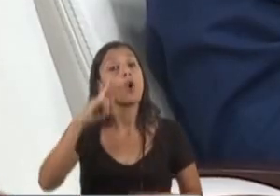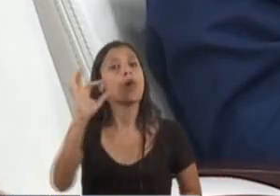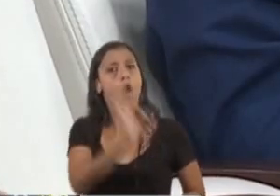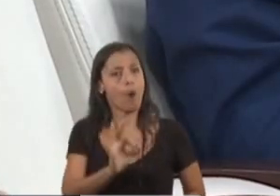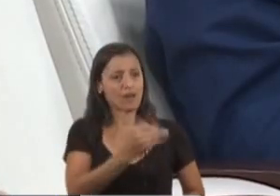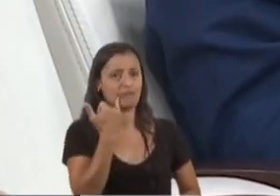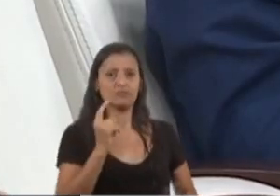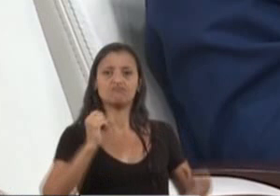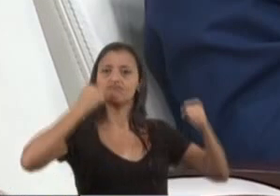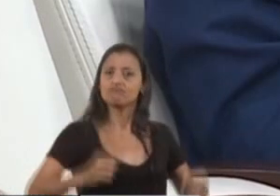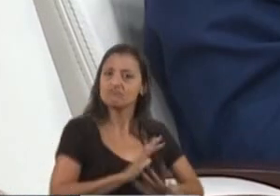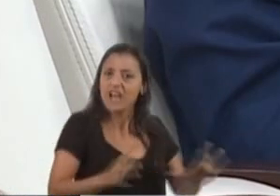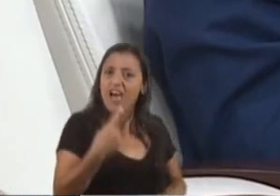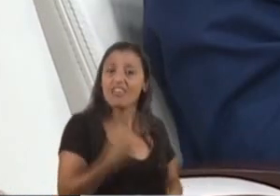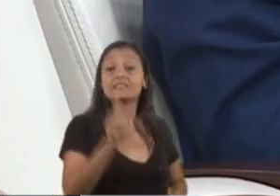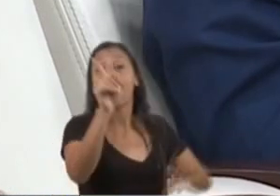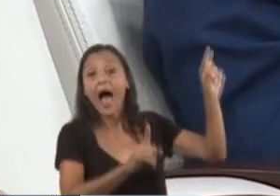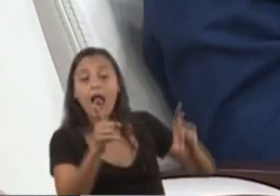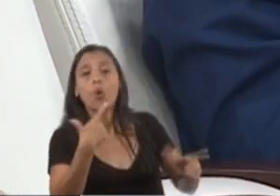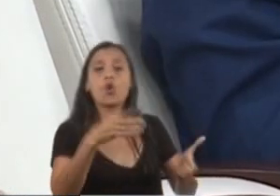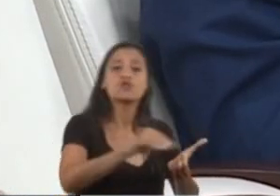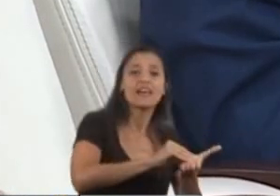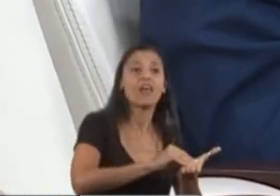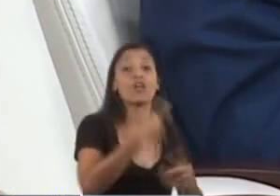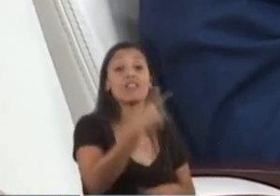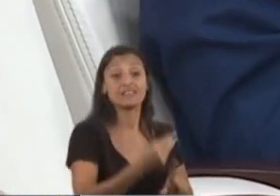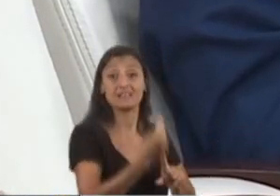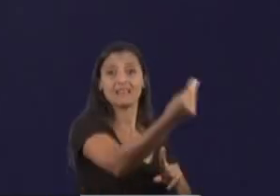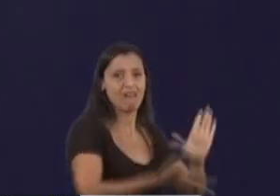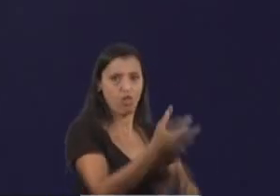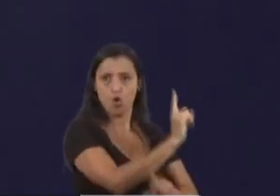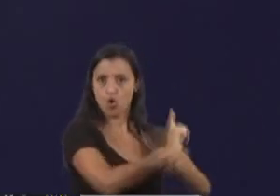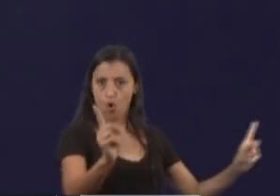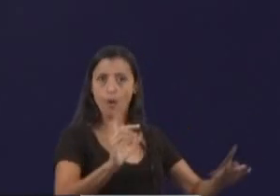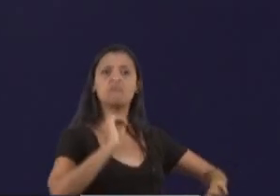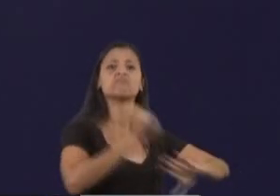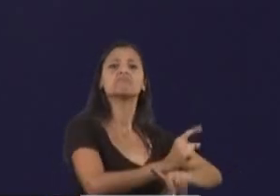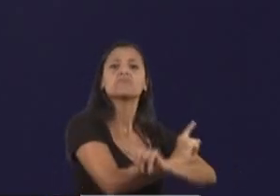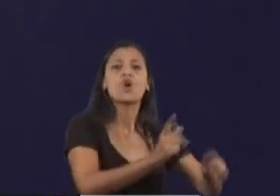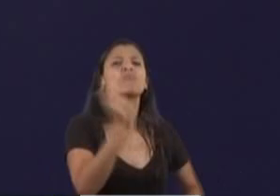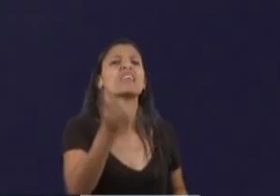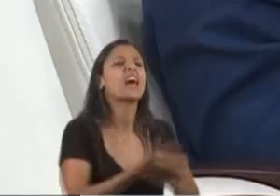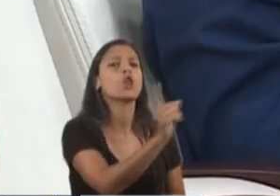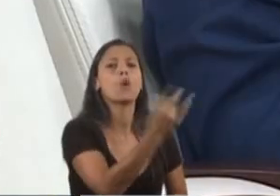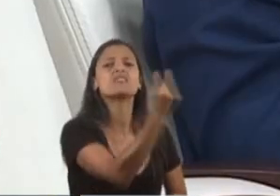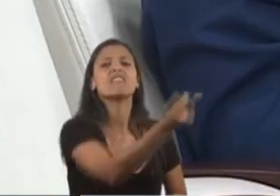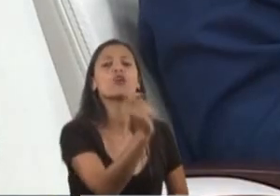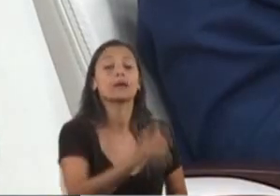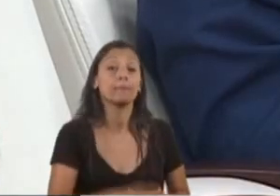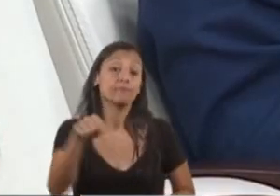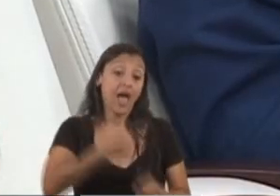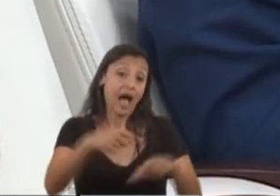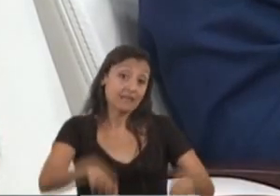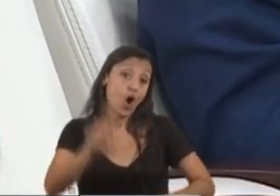algunos legisladores en las sesiones, en el inicio de las sesiones perdón, ordinarias, sí. que ¿Quiénes dijeron son? que no van a ir. ¿Quiénes son los que no van a ir? Bueno, hasta ahora lo